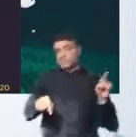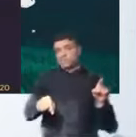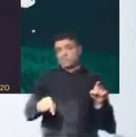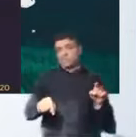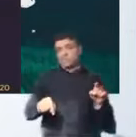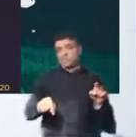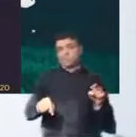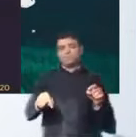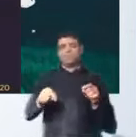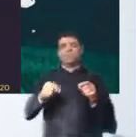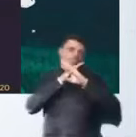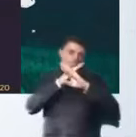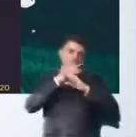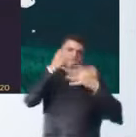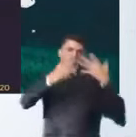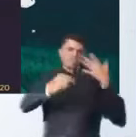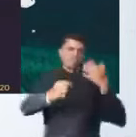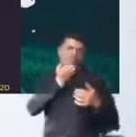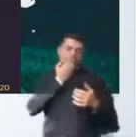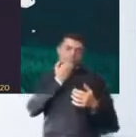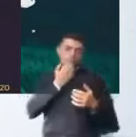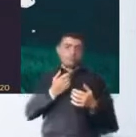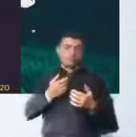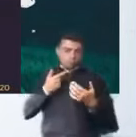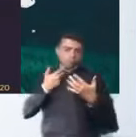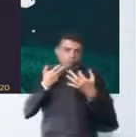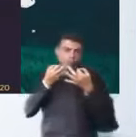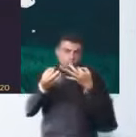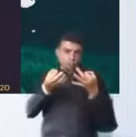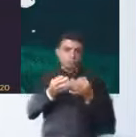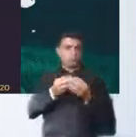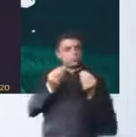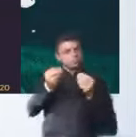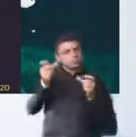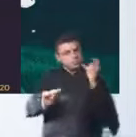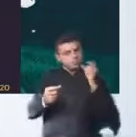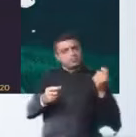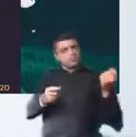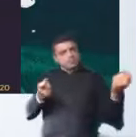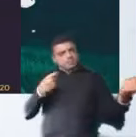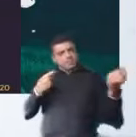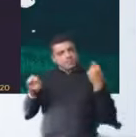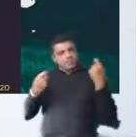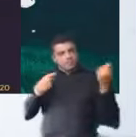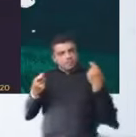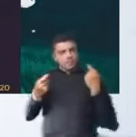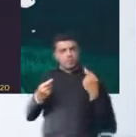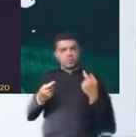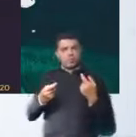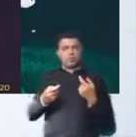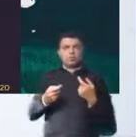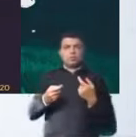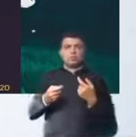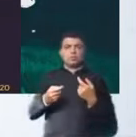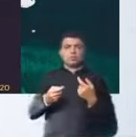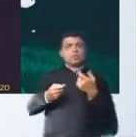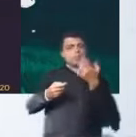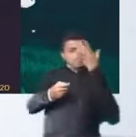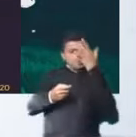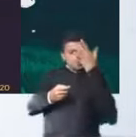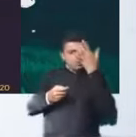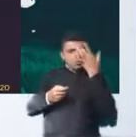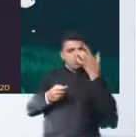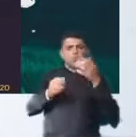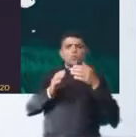precauciones, como por ejemplo, y yo les voy a explicar porque muchas personas me preguntan en el chat, me preguntan, y entonces, ¿por qué están cerrando fronteras?